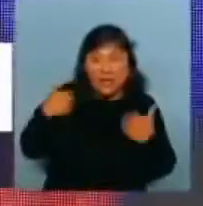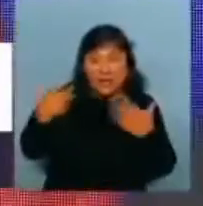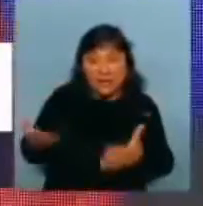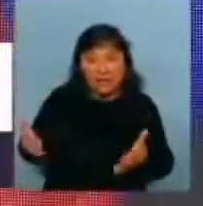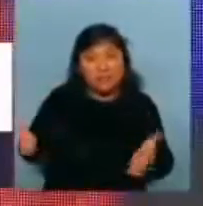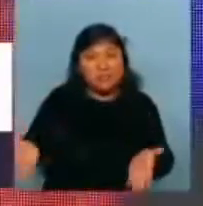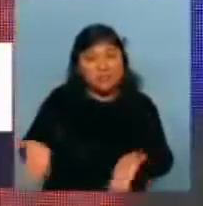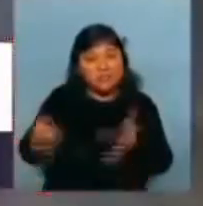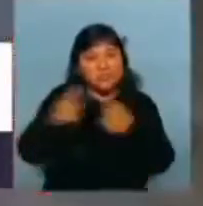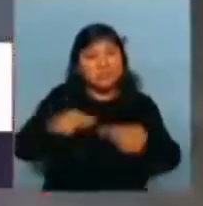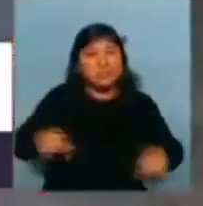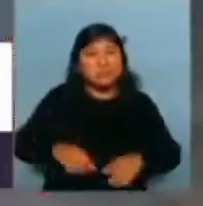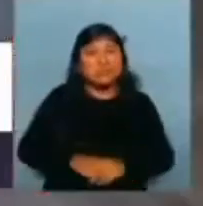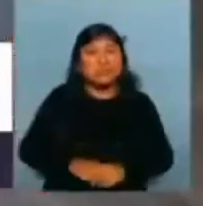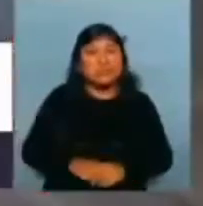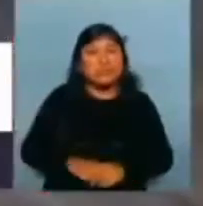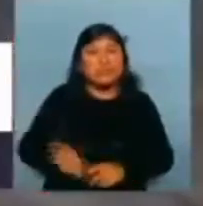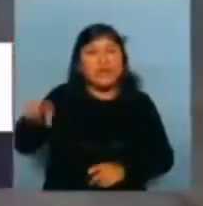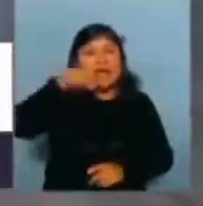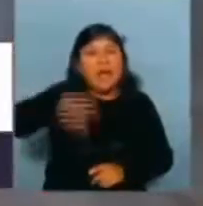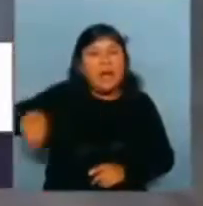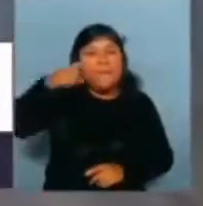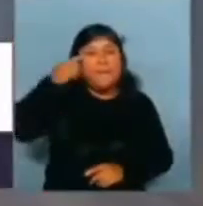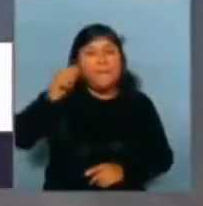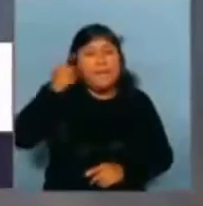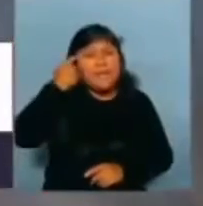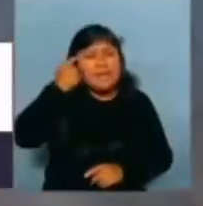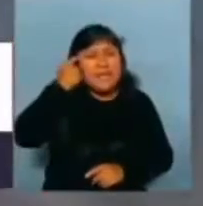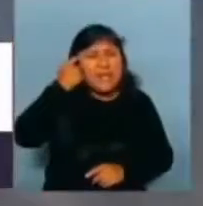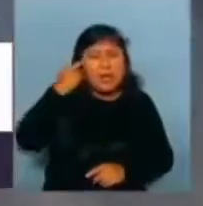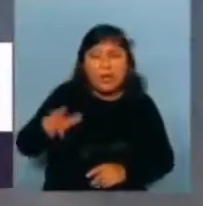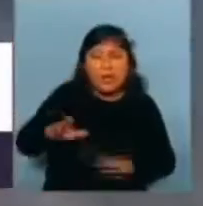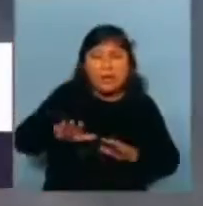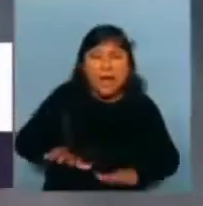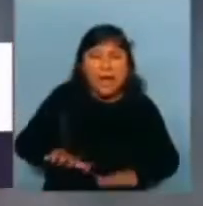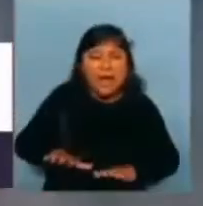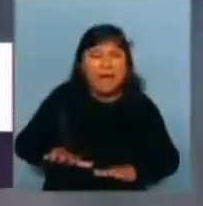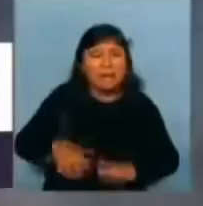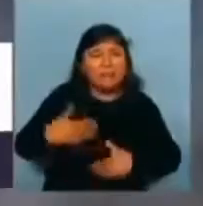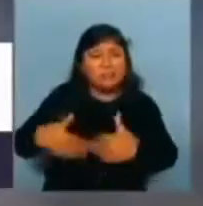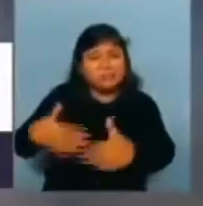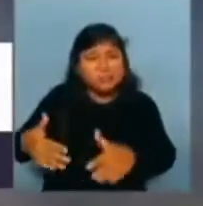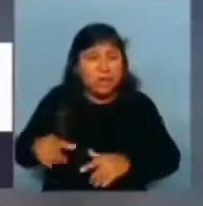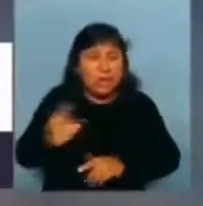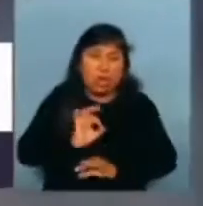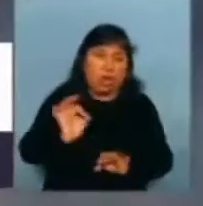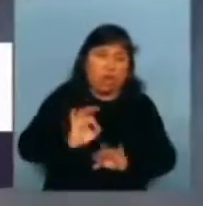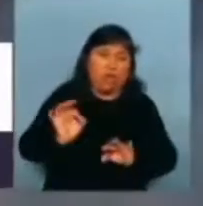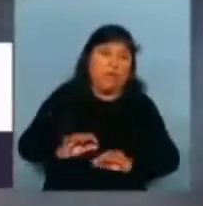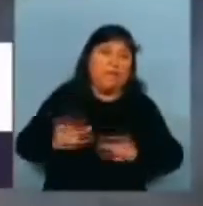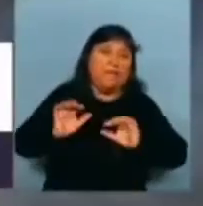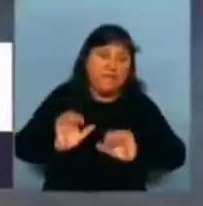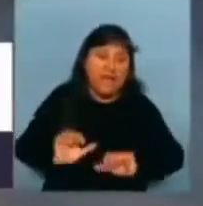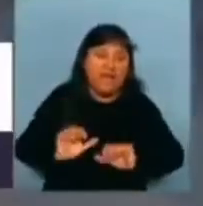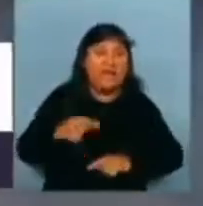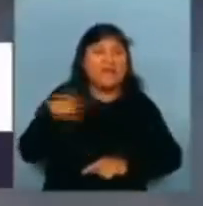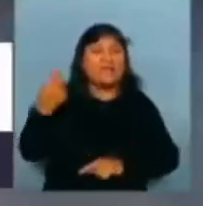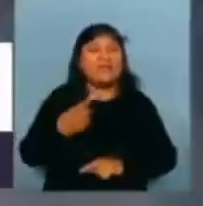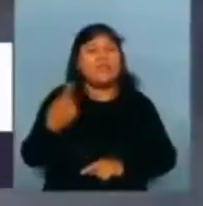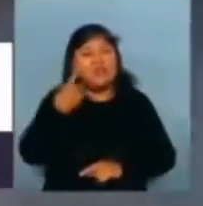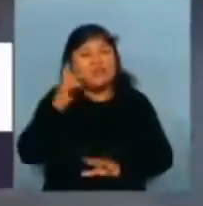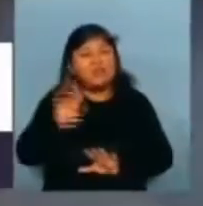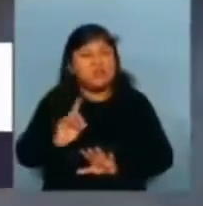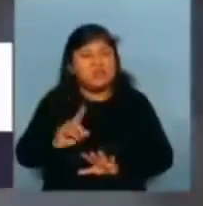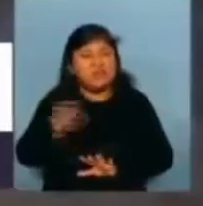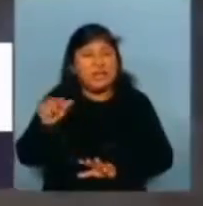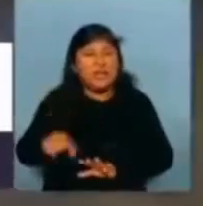pero tampoco que se pongan palo en la rueda, ¿no? Digamos, palo en la rueda en el hecho de que por cuidarte es